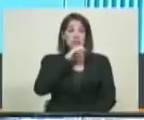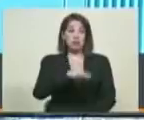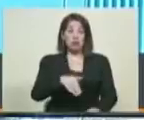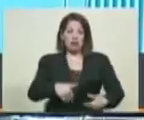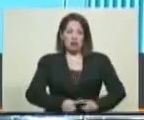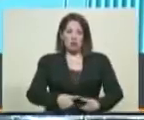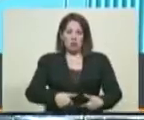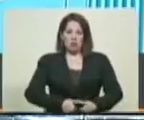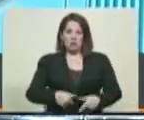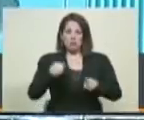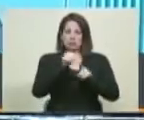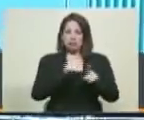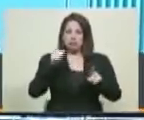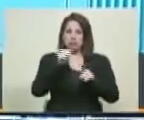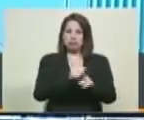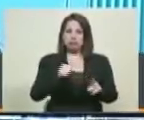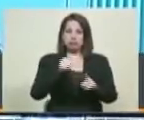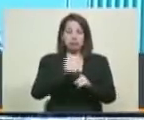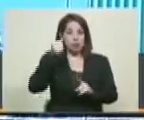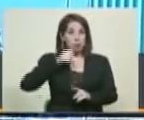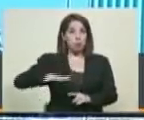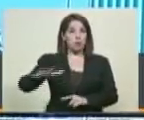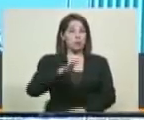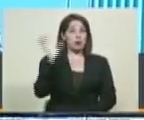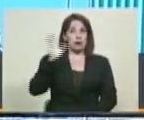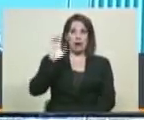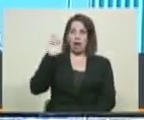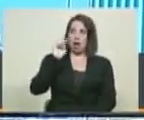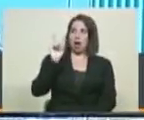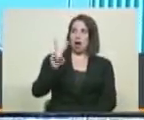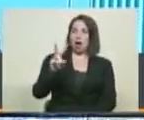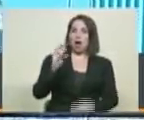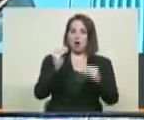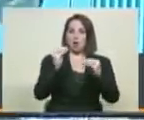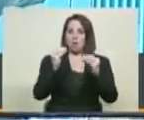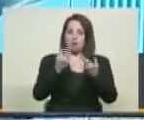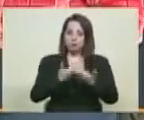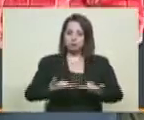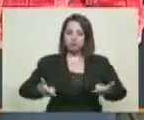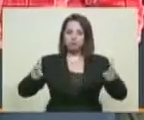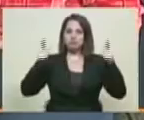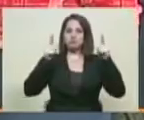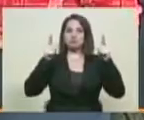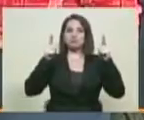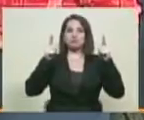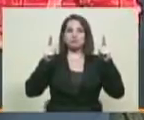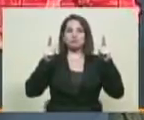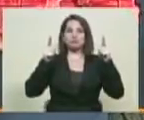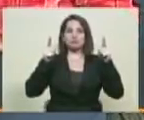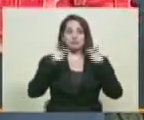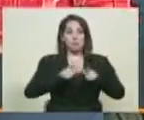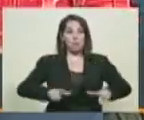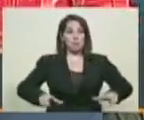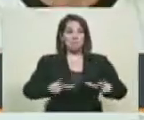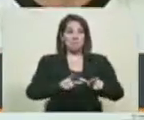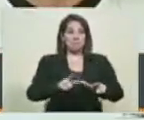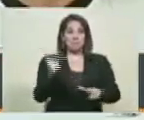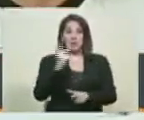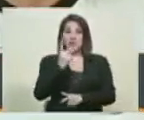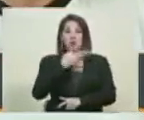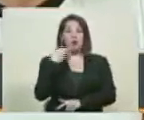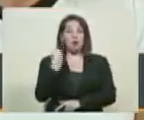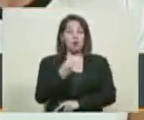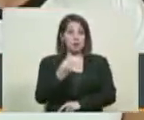el pueblo. Y Caracas, la cuna de la libertad. Ustedes dos, además son dos